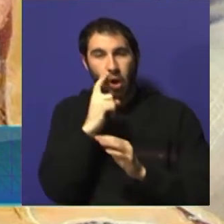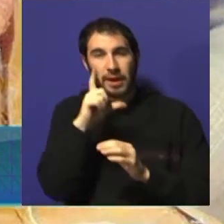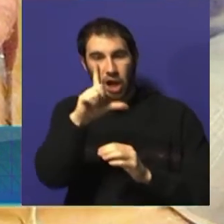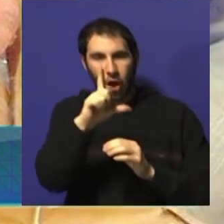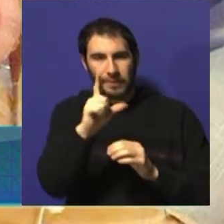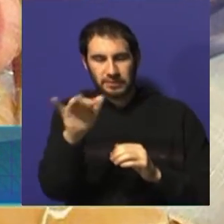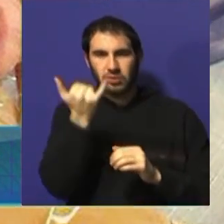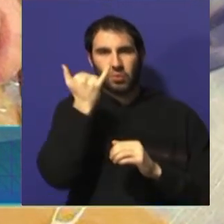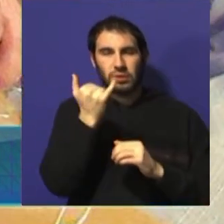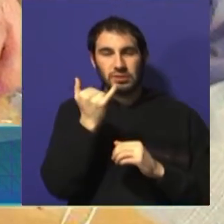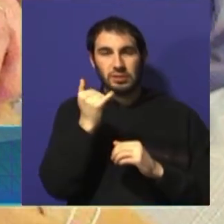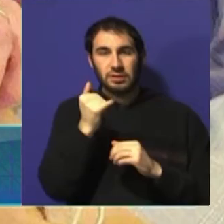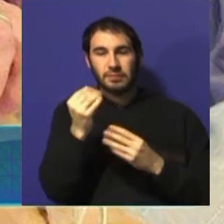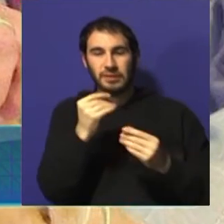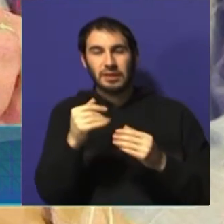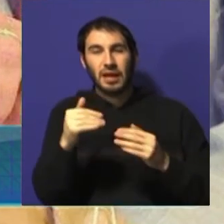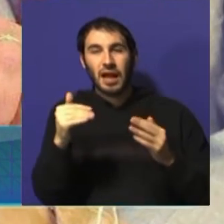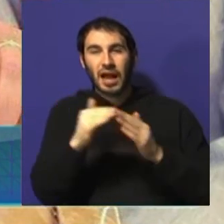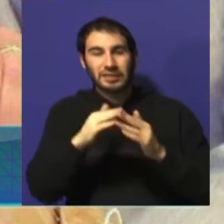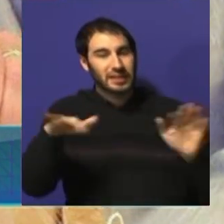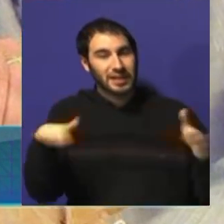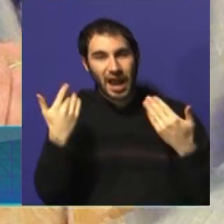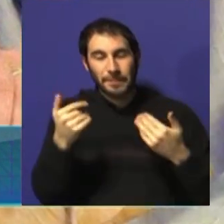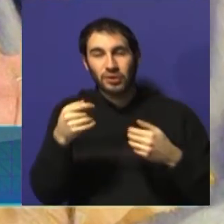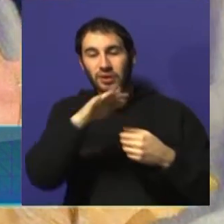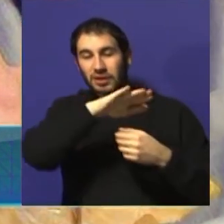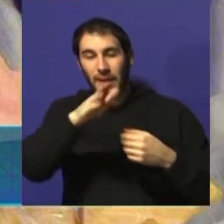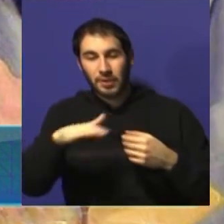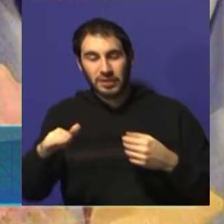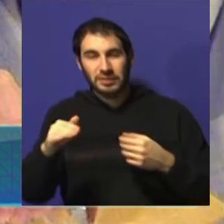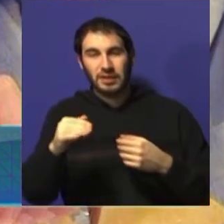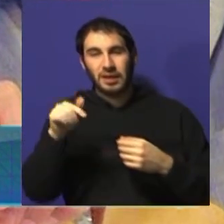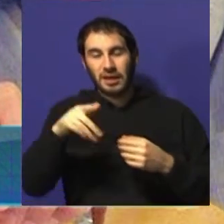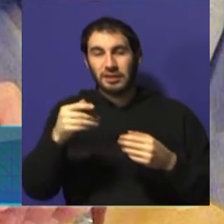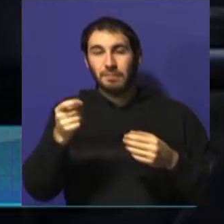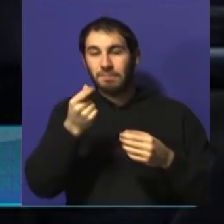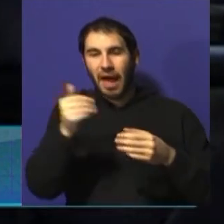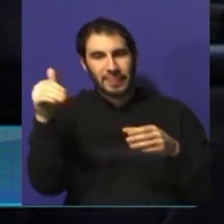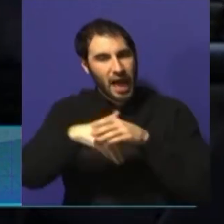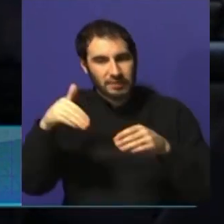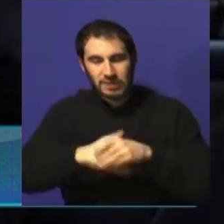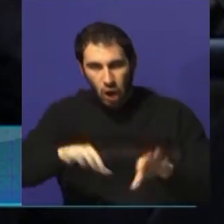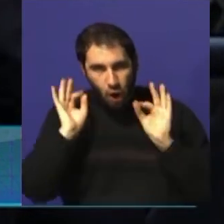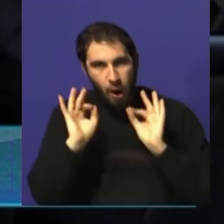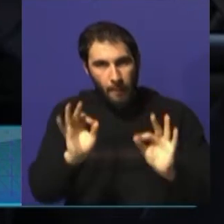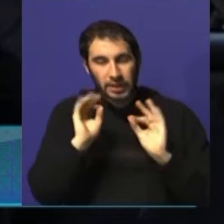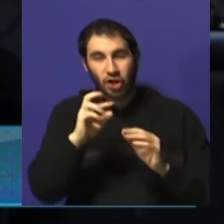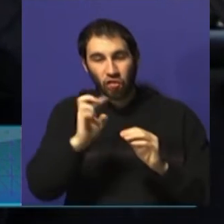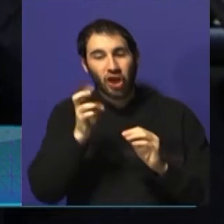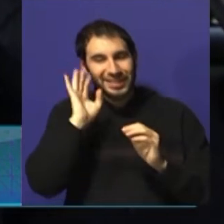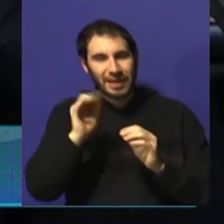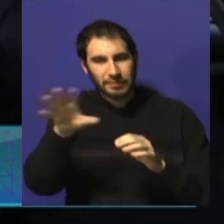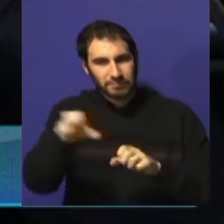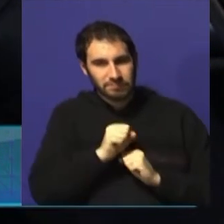enteró, salió volando con su camioneta Meriva repleta de los bolsones de dólares porque sabían que se lo iban